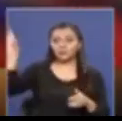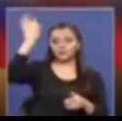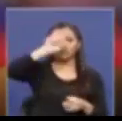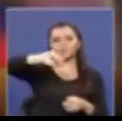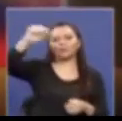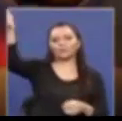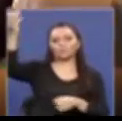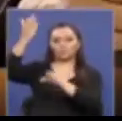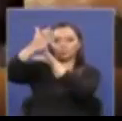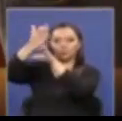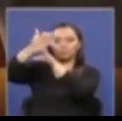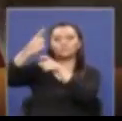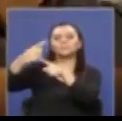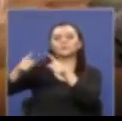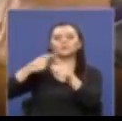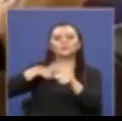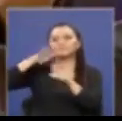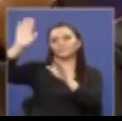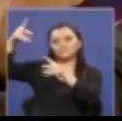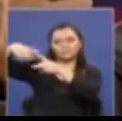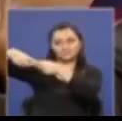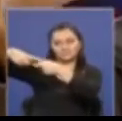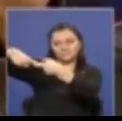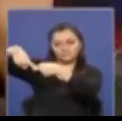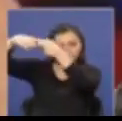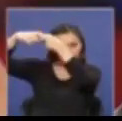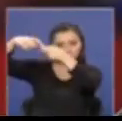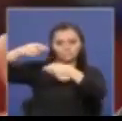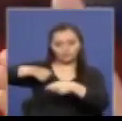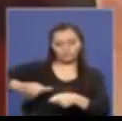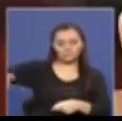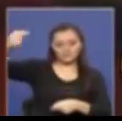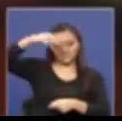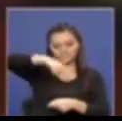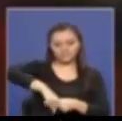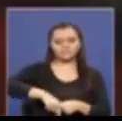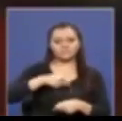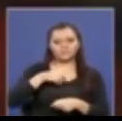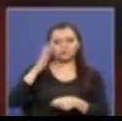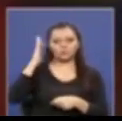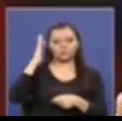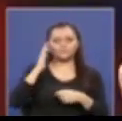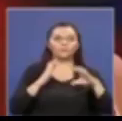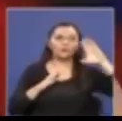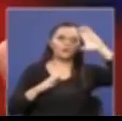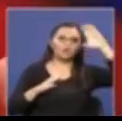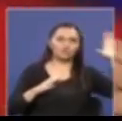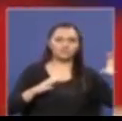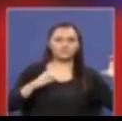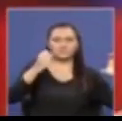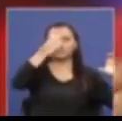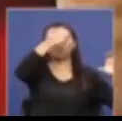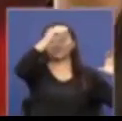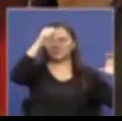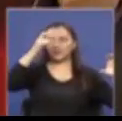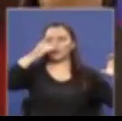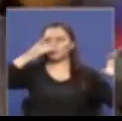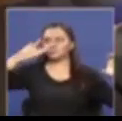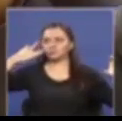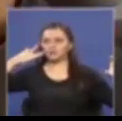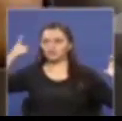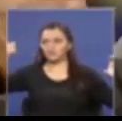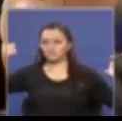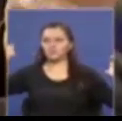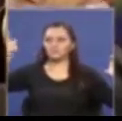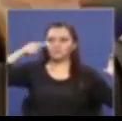provincias, ¿no? Nosotros tratamos de rotar los gabinetes itinerantes. Costa, Sierra, Amazonía, Sierra, Costa. Y